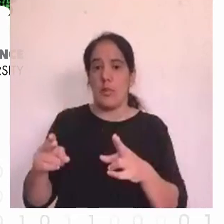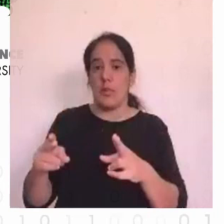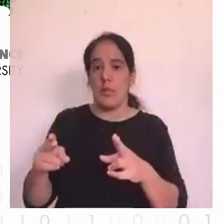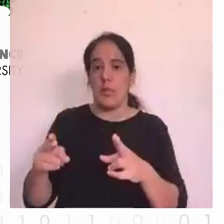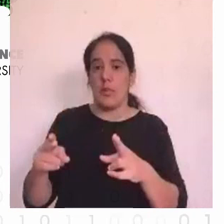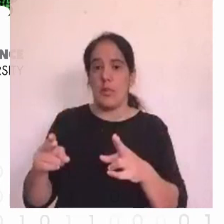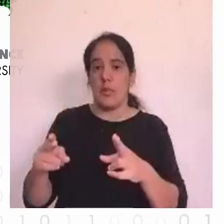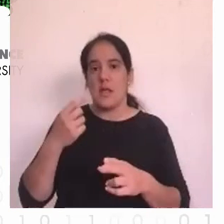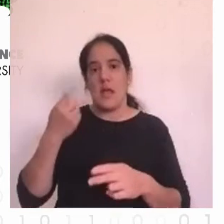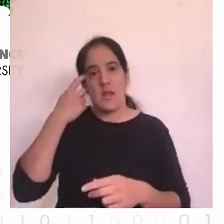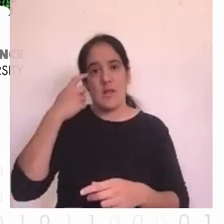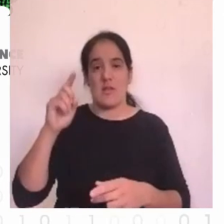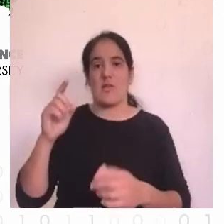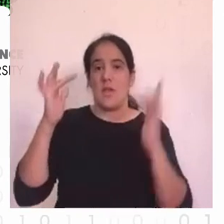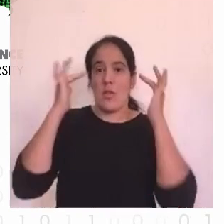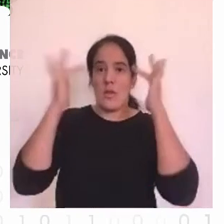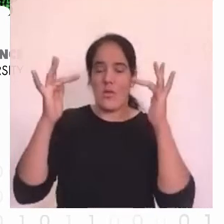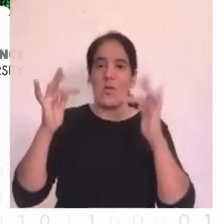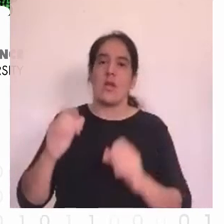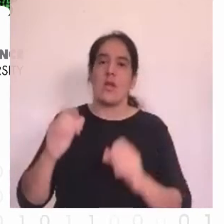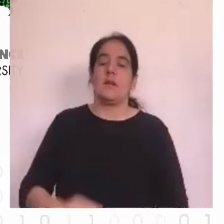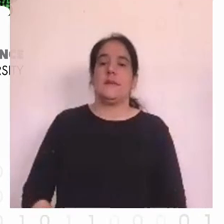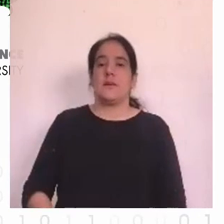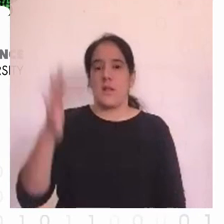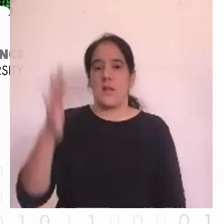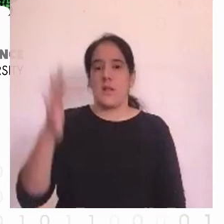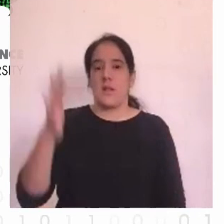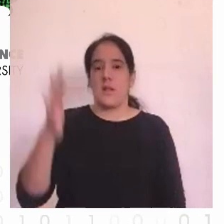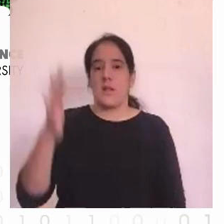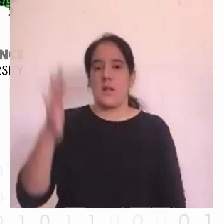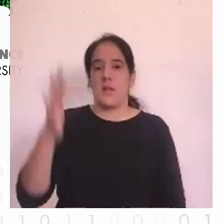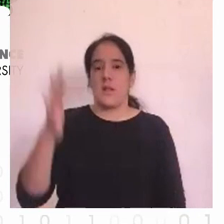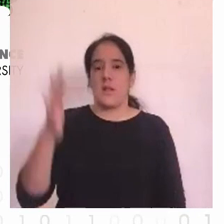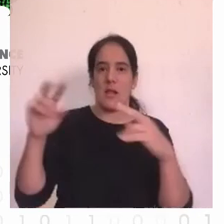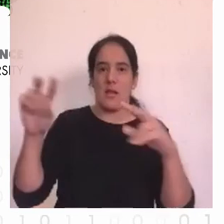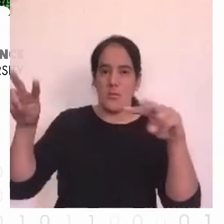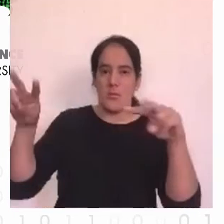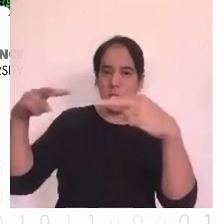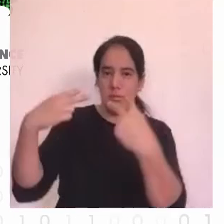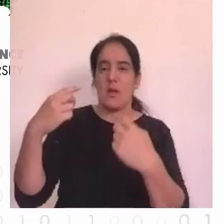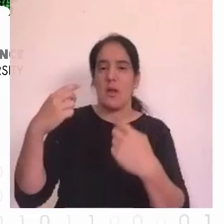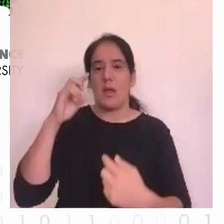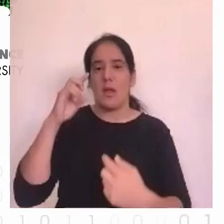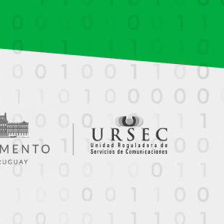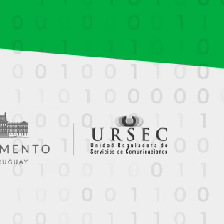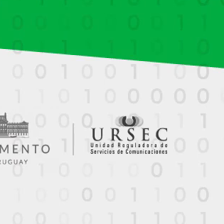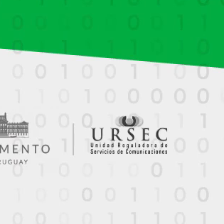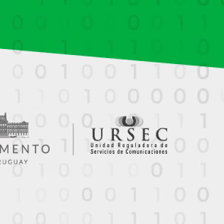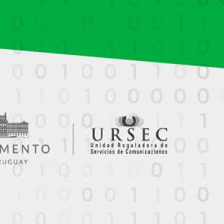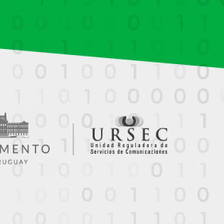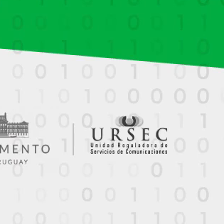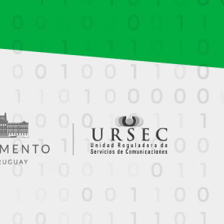tecnologías digitales. Muchas gracias a toda la audiencia que está siguiendo esta transmisión y a las oradoras.